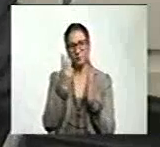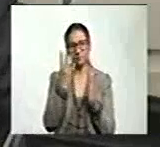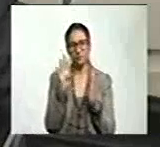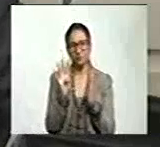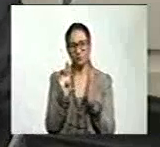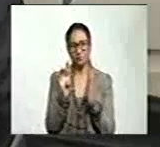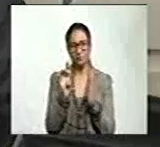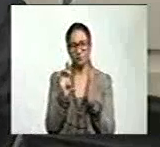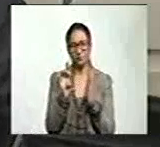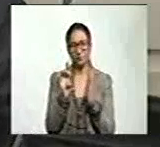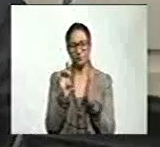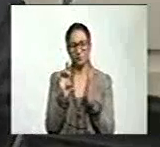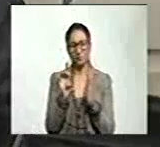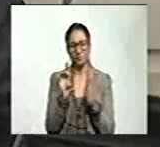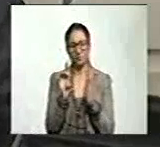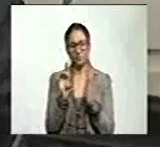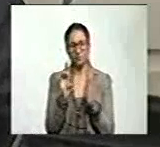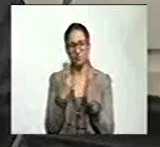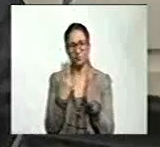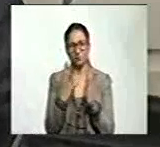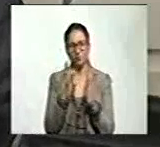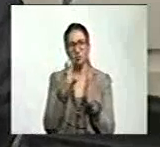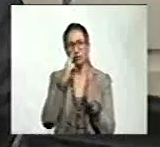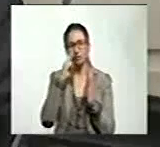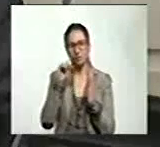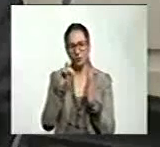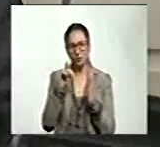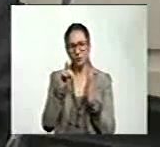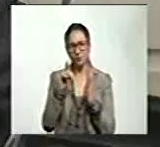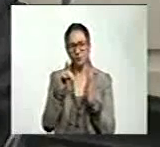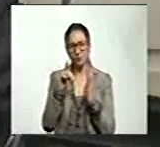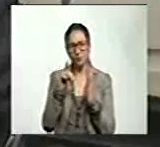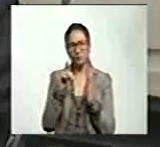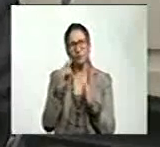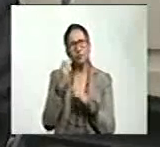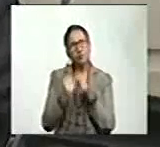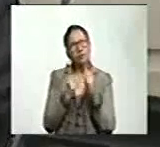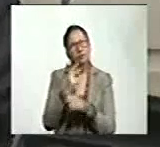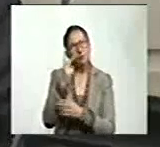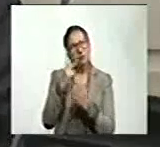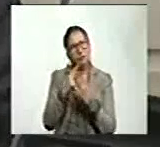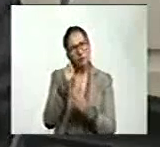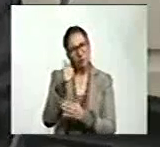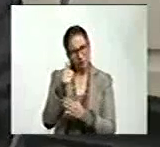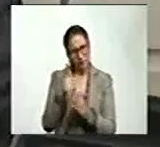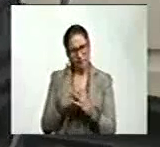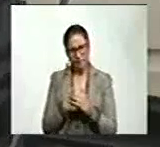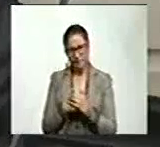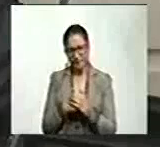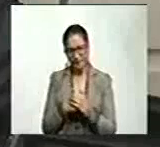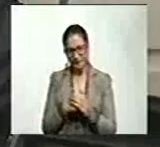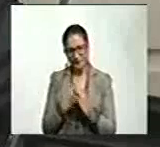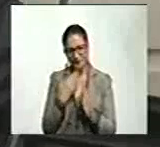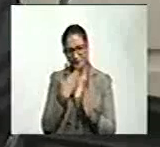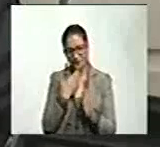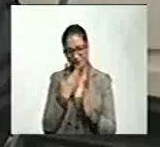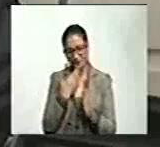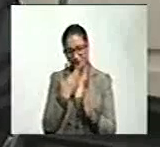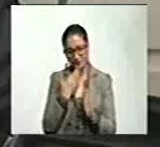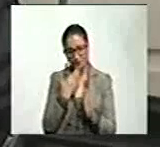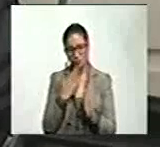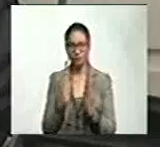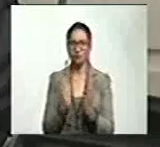de de junio del 2010 hizo sonar